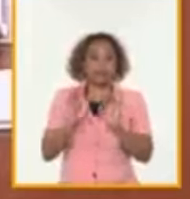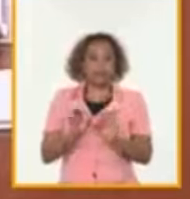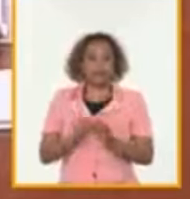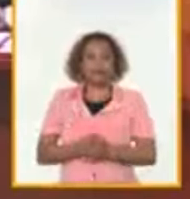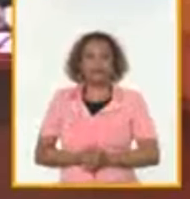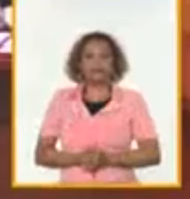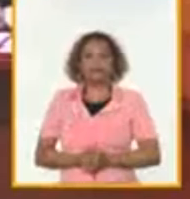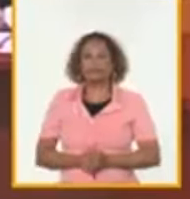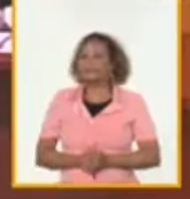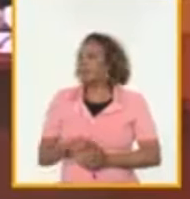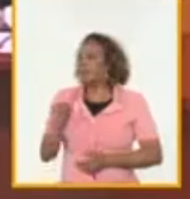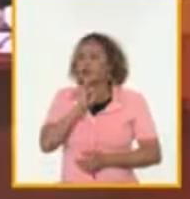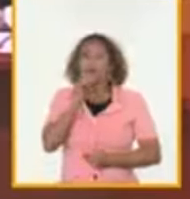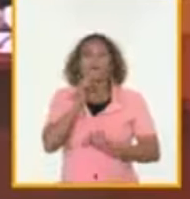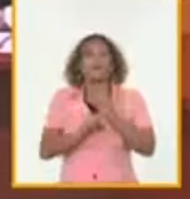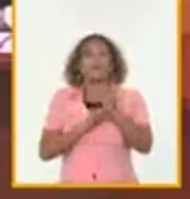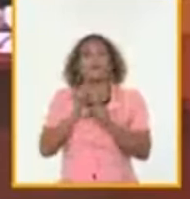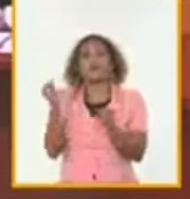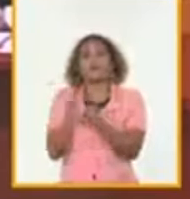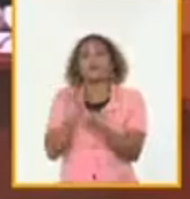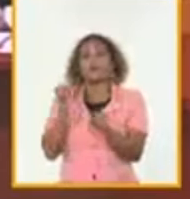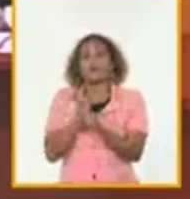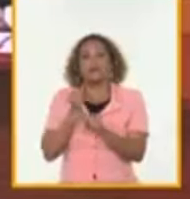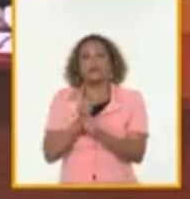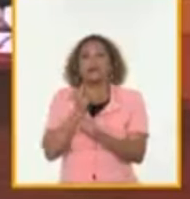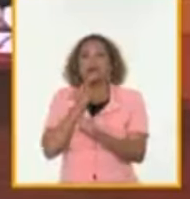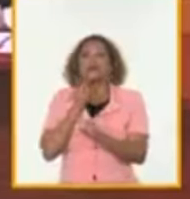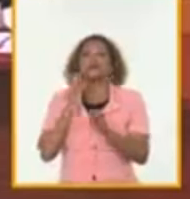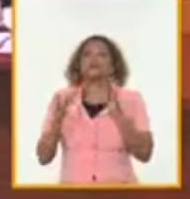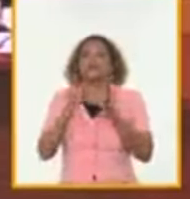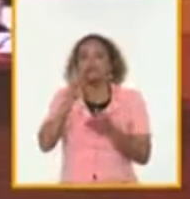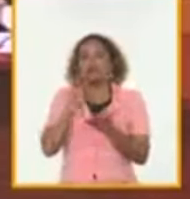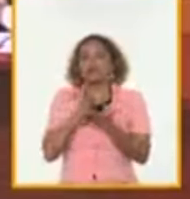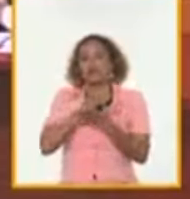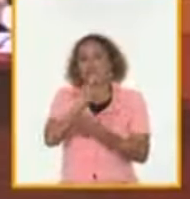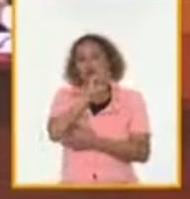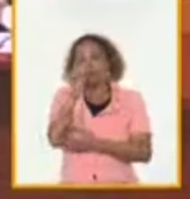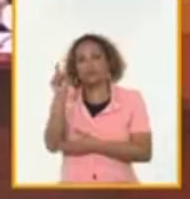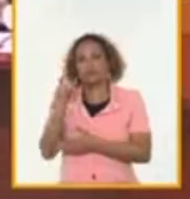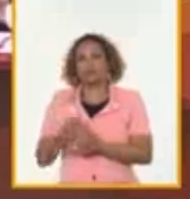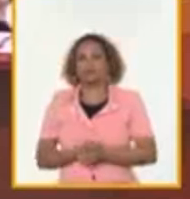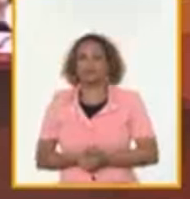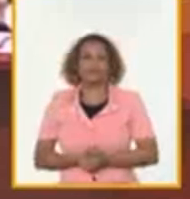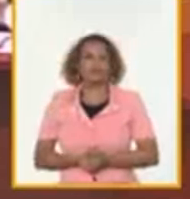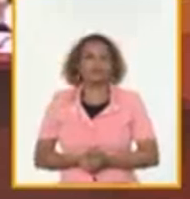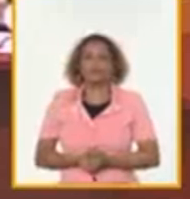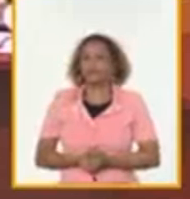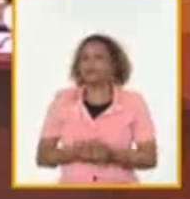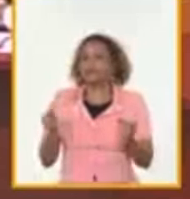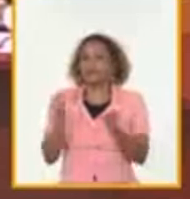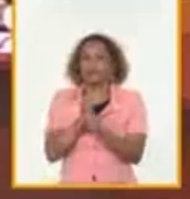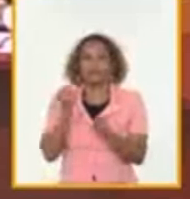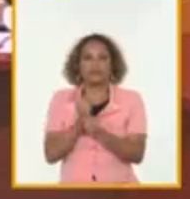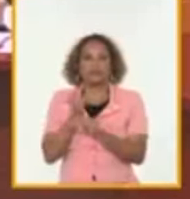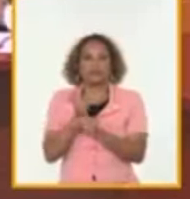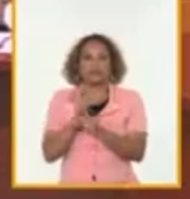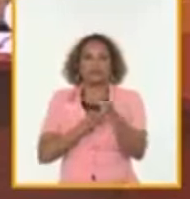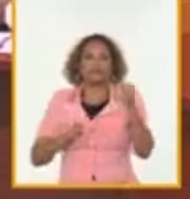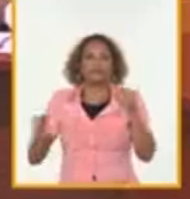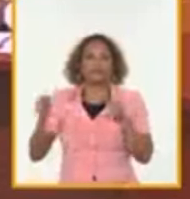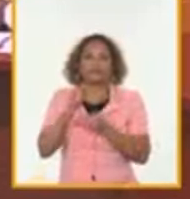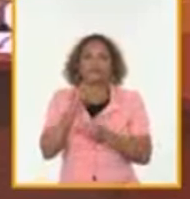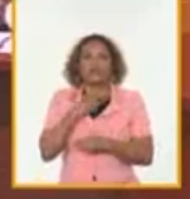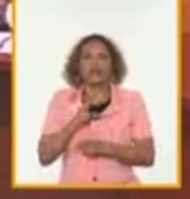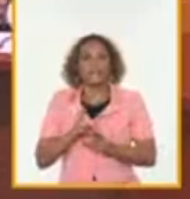ese sentido se ha venido trabajando en el sector de la de la educación ahora mismo hemos estado trabajando sobre todo en la escuela pedag